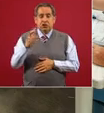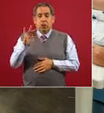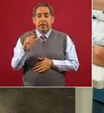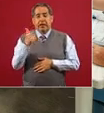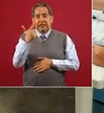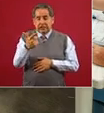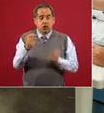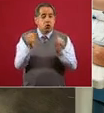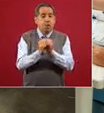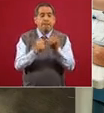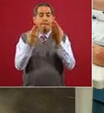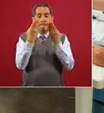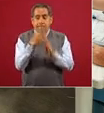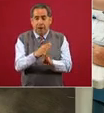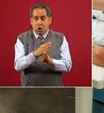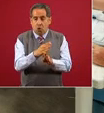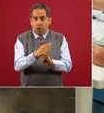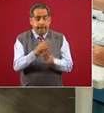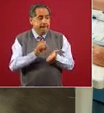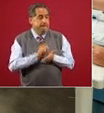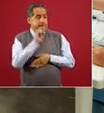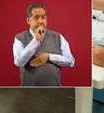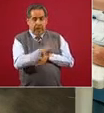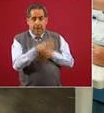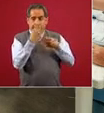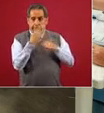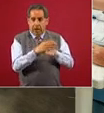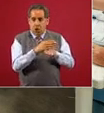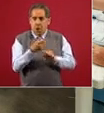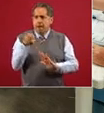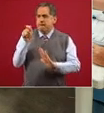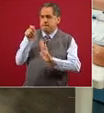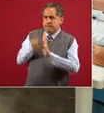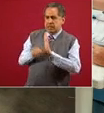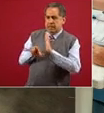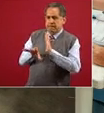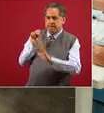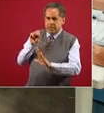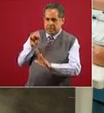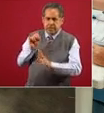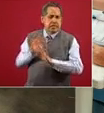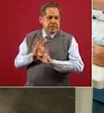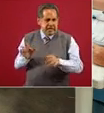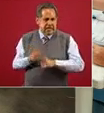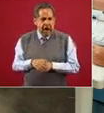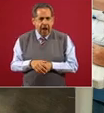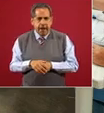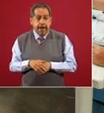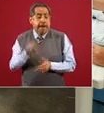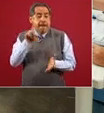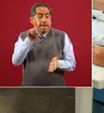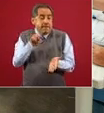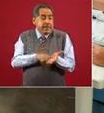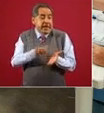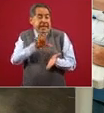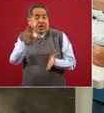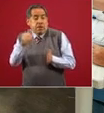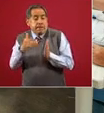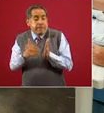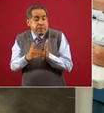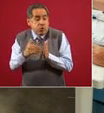303,357 cobran a través de tarjeta bancaria y hemos dispersado 1,500 millones de